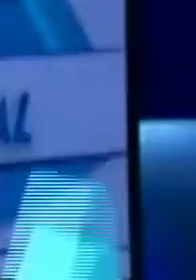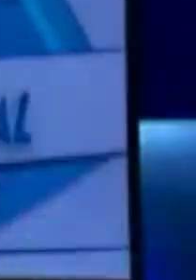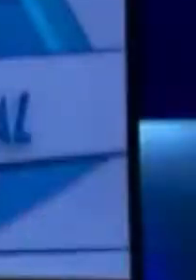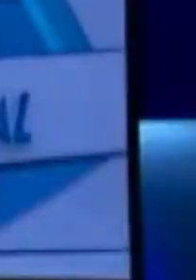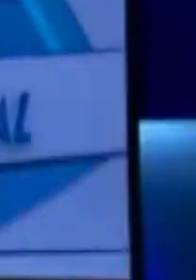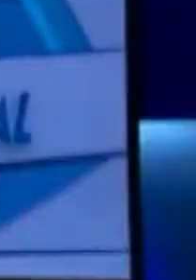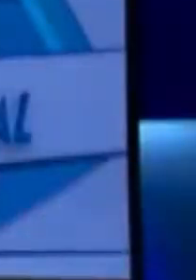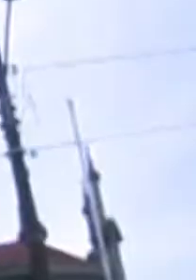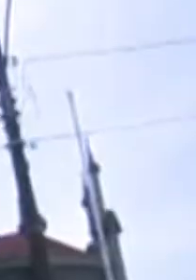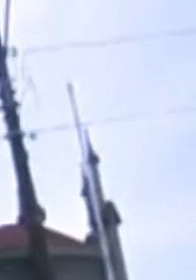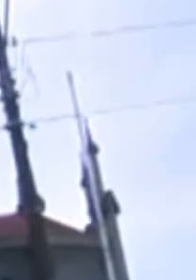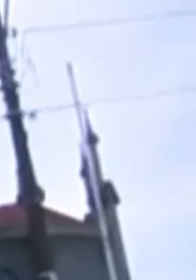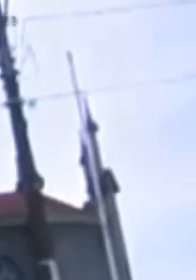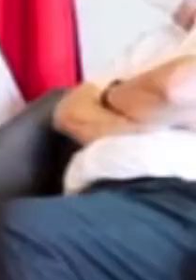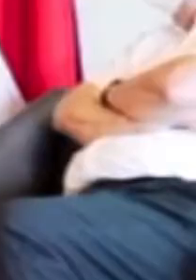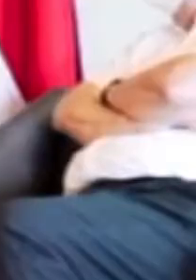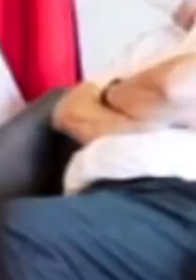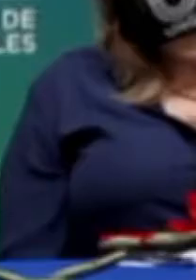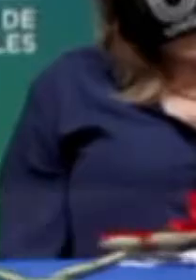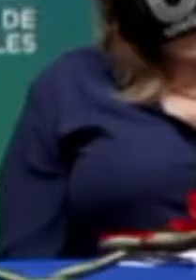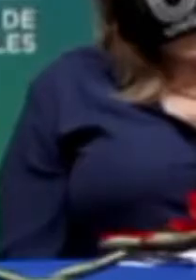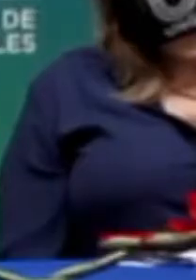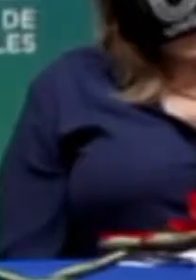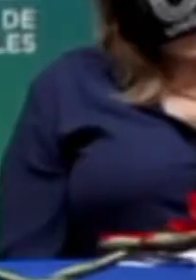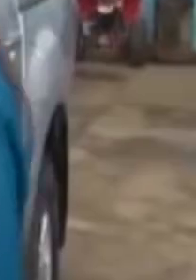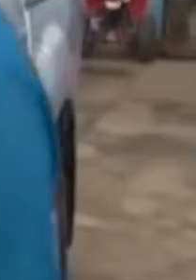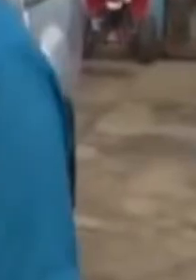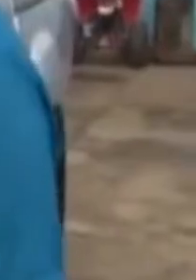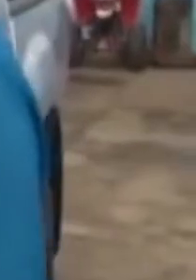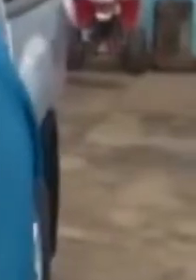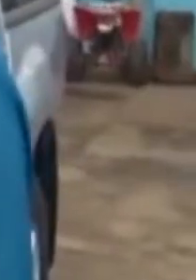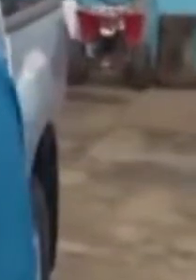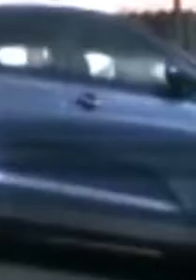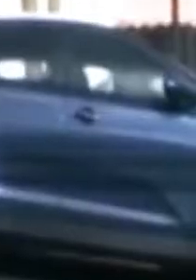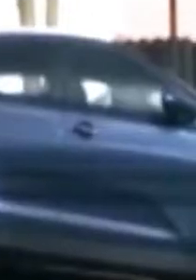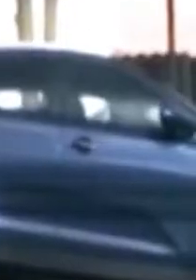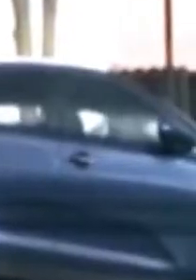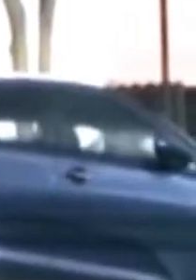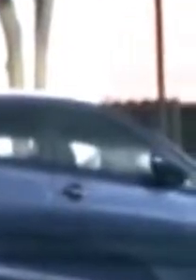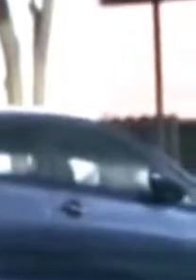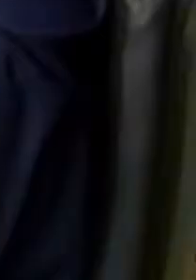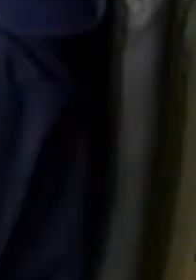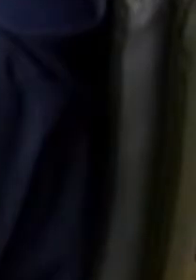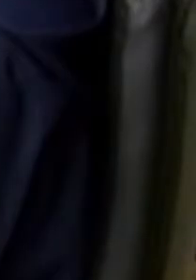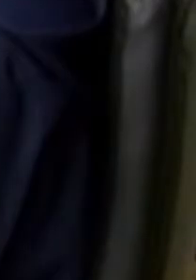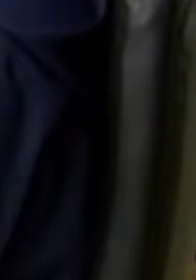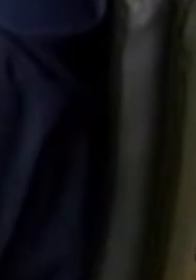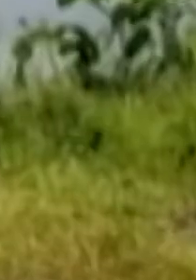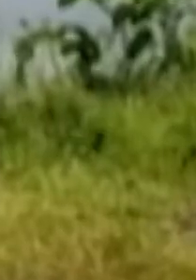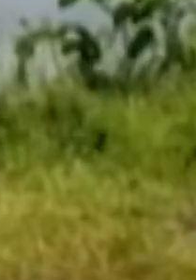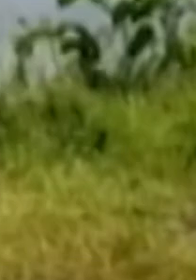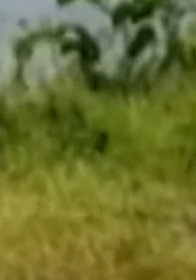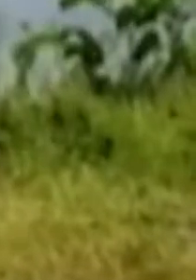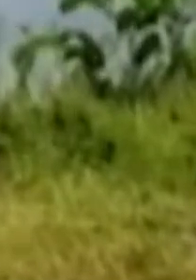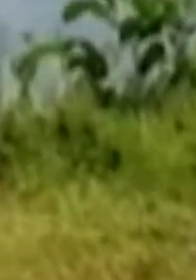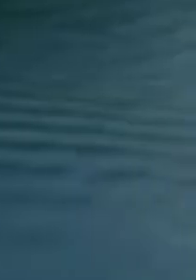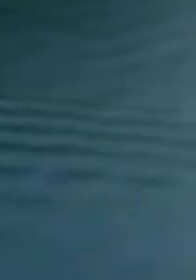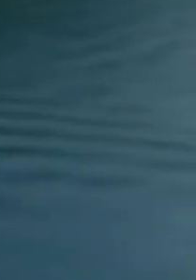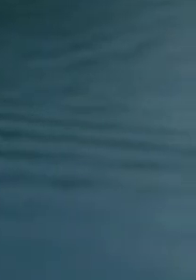en costa rica regional toda la información de las provincias y cantones de nuestro país